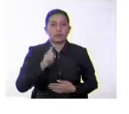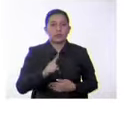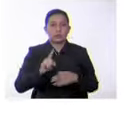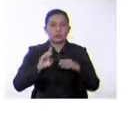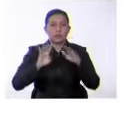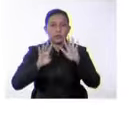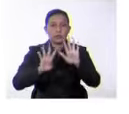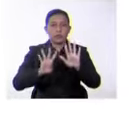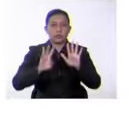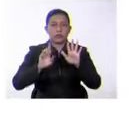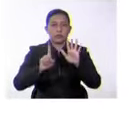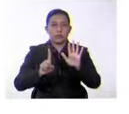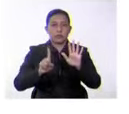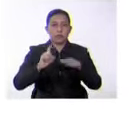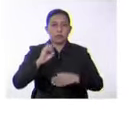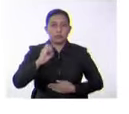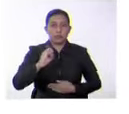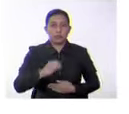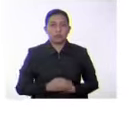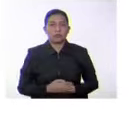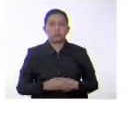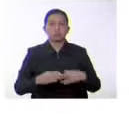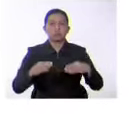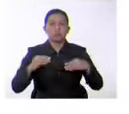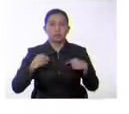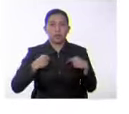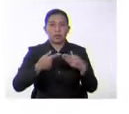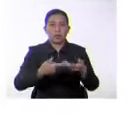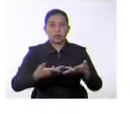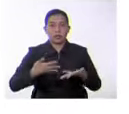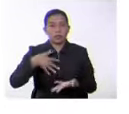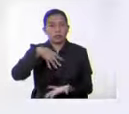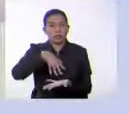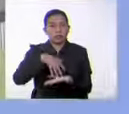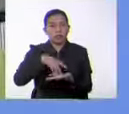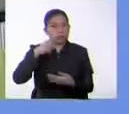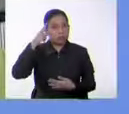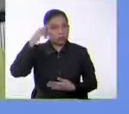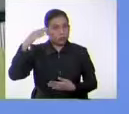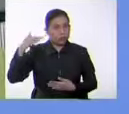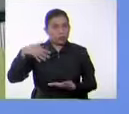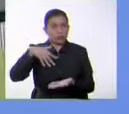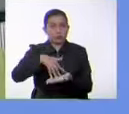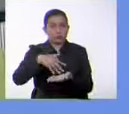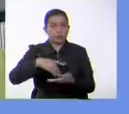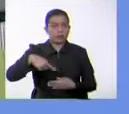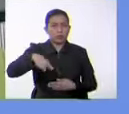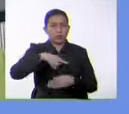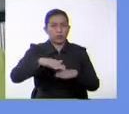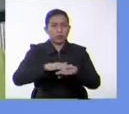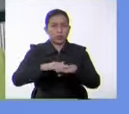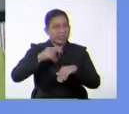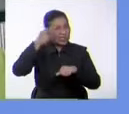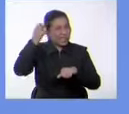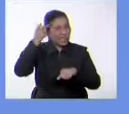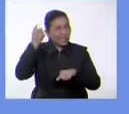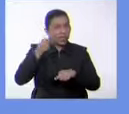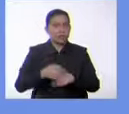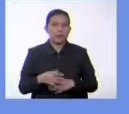da el reconocimiento de los derechos civiles y políticos a la población afroamericana en los Estados